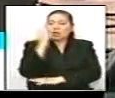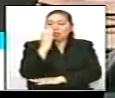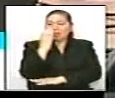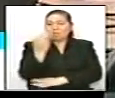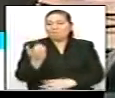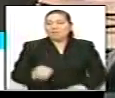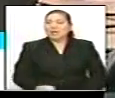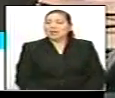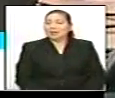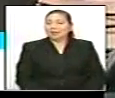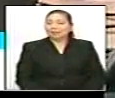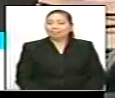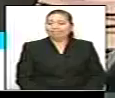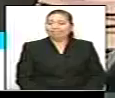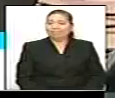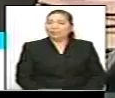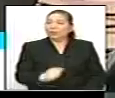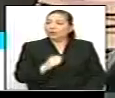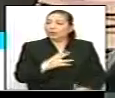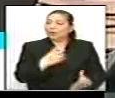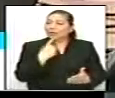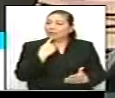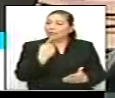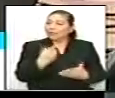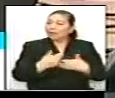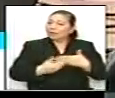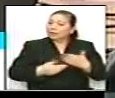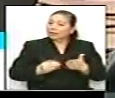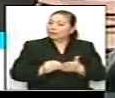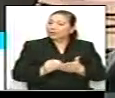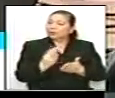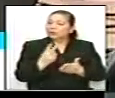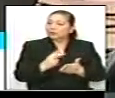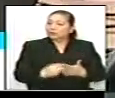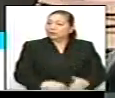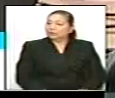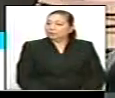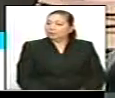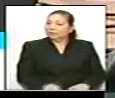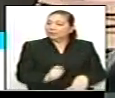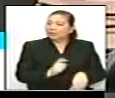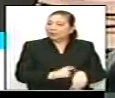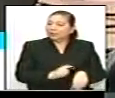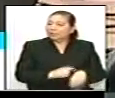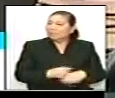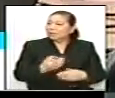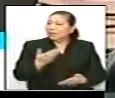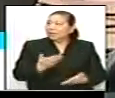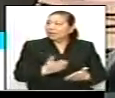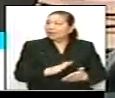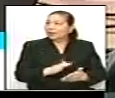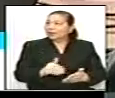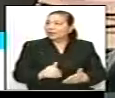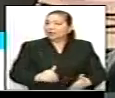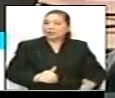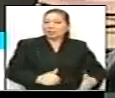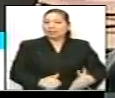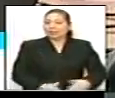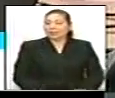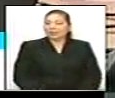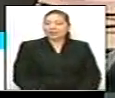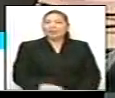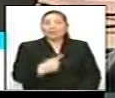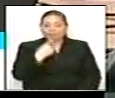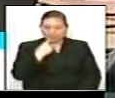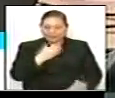señores. Yo quiero esto hablar un poco alta, alzar la voz, porque es momento, digamos, a veces proponemos año